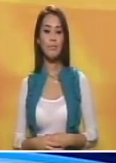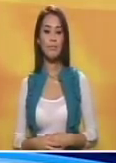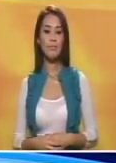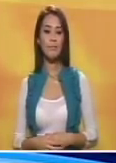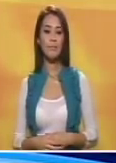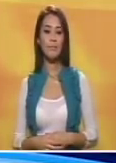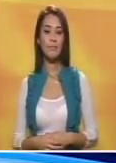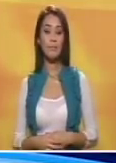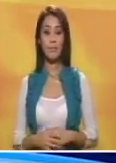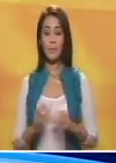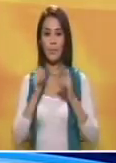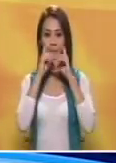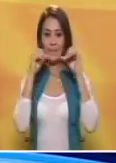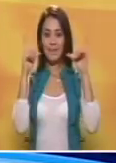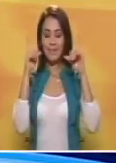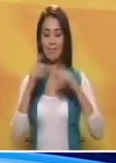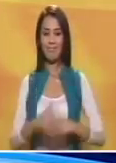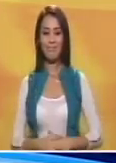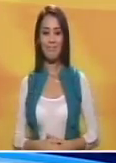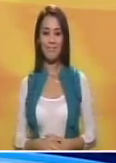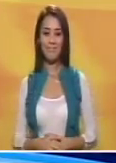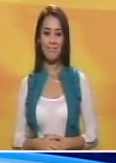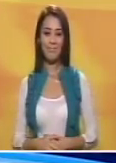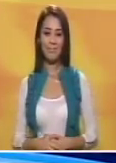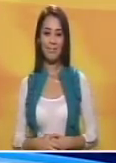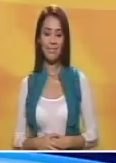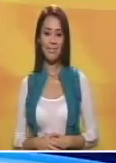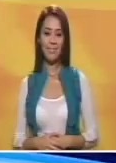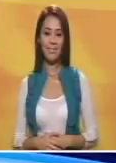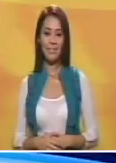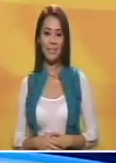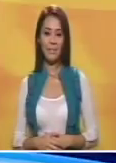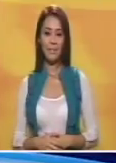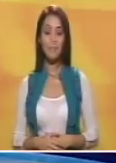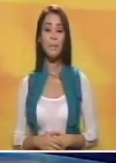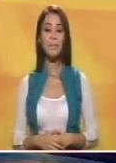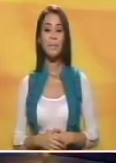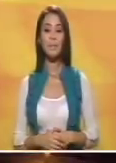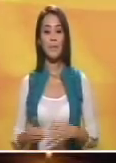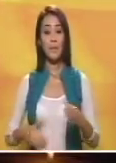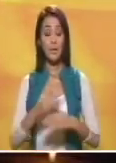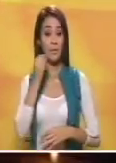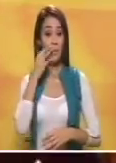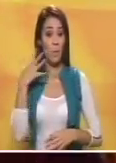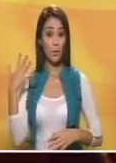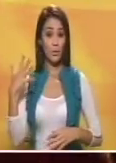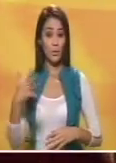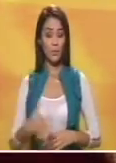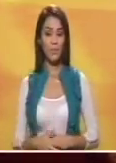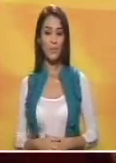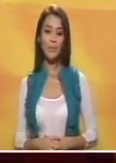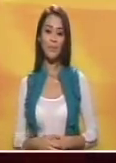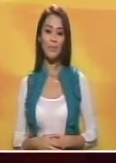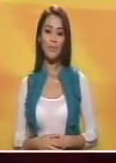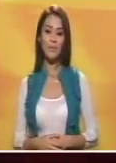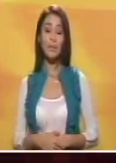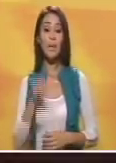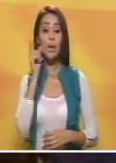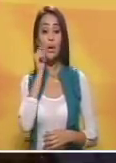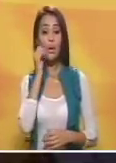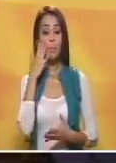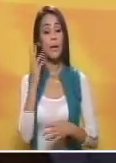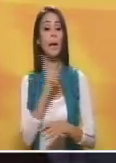Llegamos nuevamente. Sí. En breve venimos con estrenos y estrellas. Ricky Martin